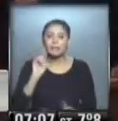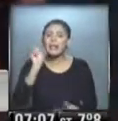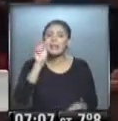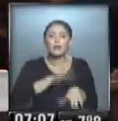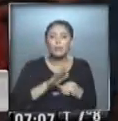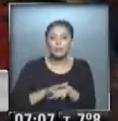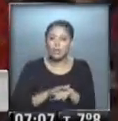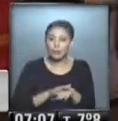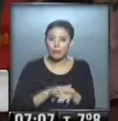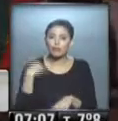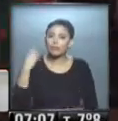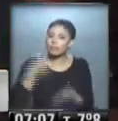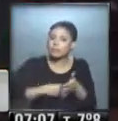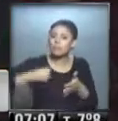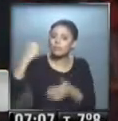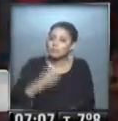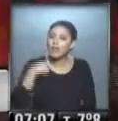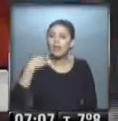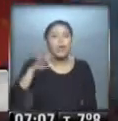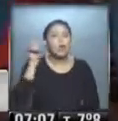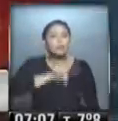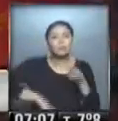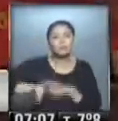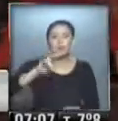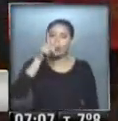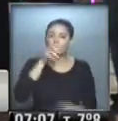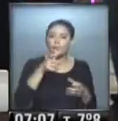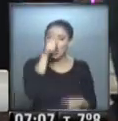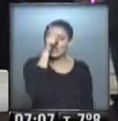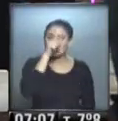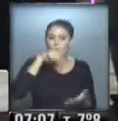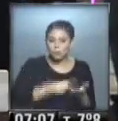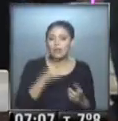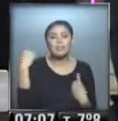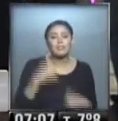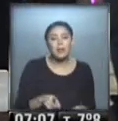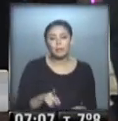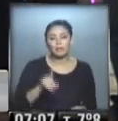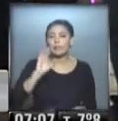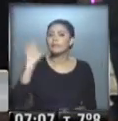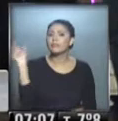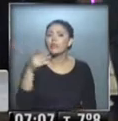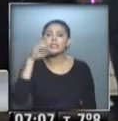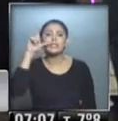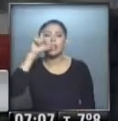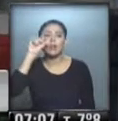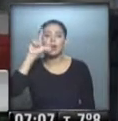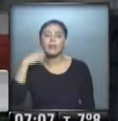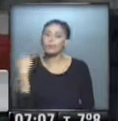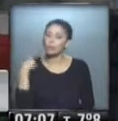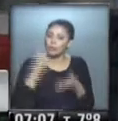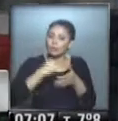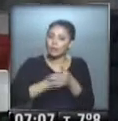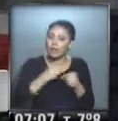son los responsables. Seguimos insistiendo que hay que buscar a la bonaerense, seguimos insistiendo que hay que buscar en el entorno de Checolás, en esa pelea vamos a